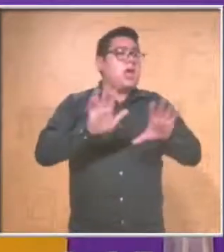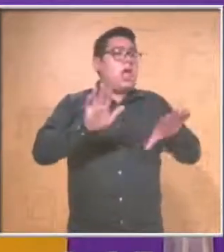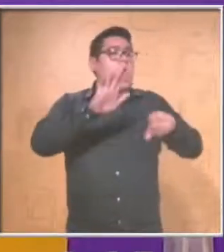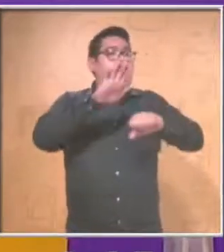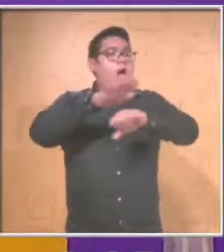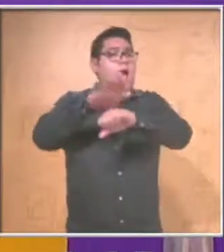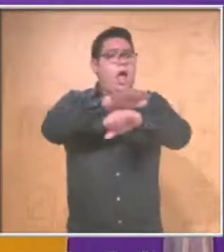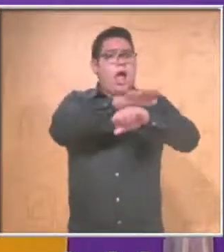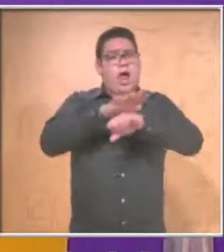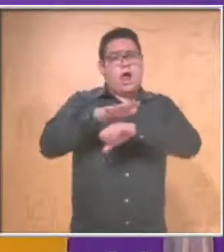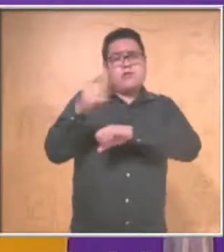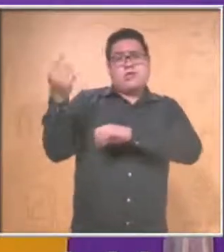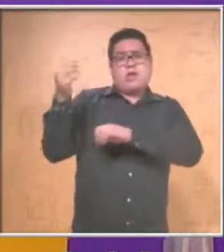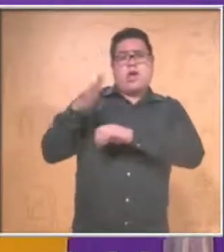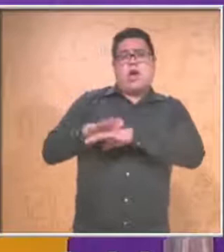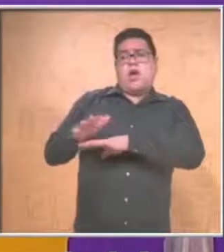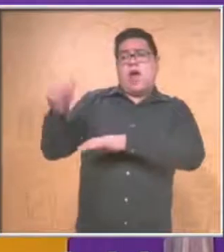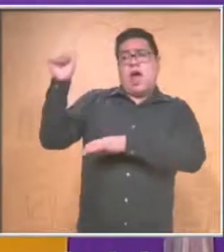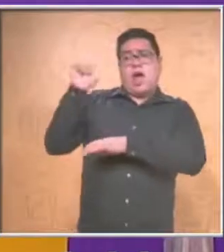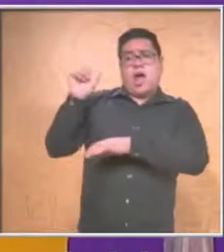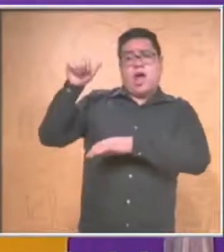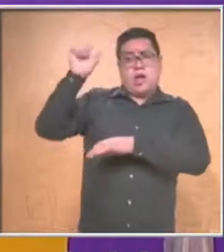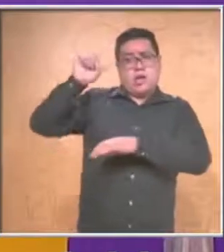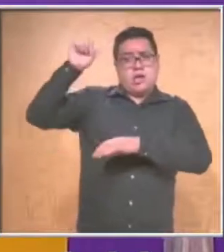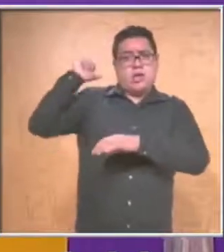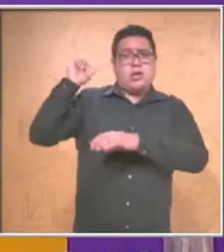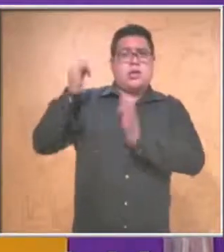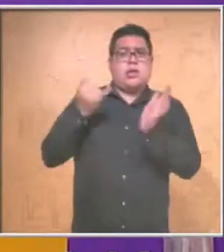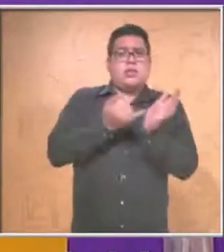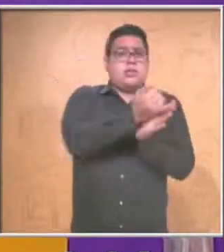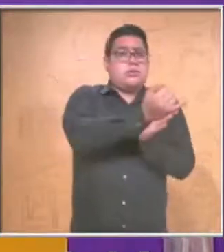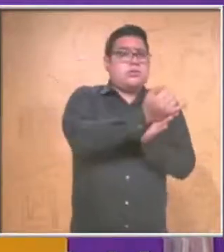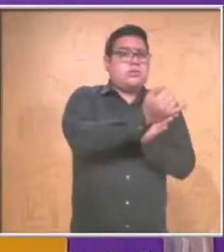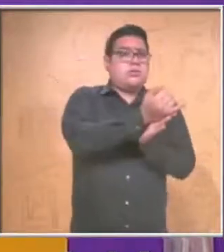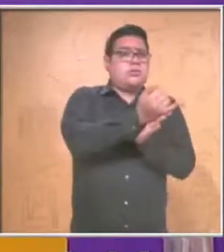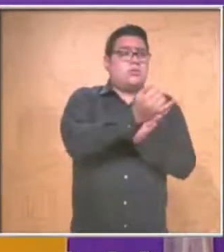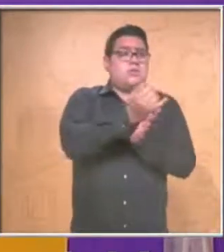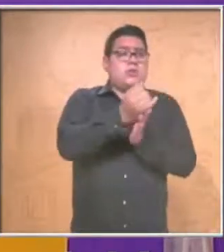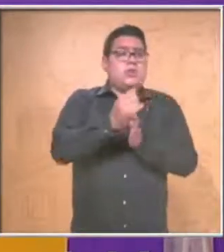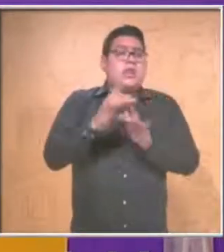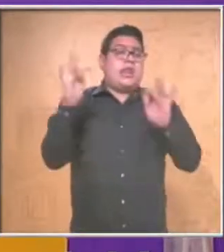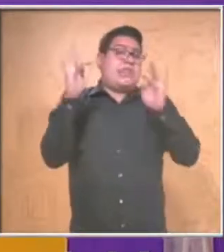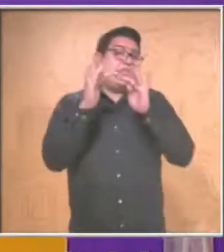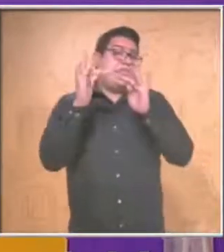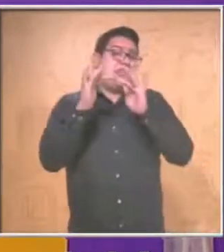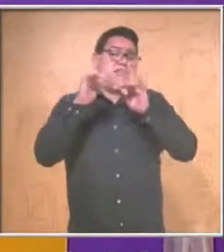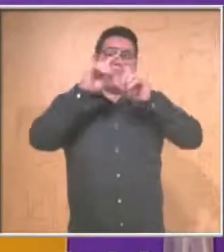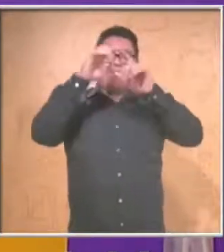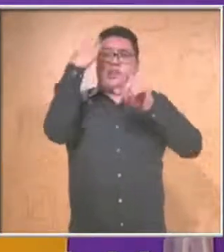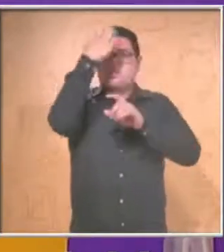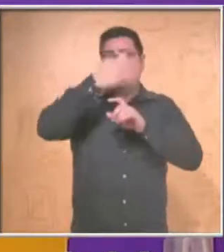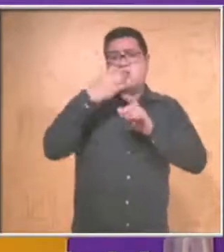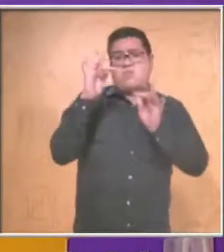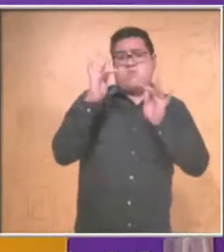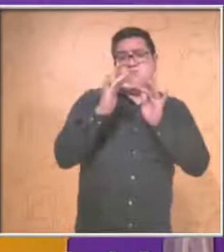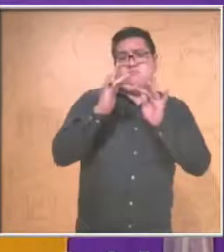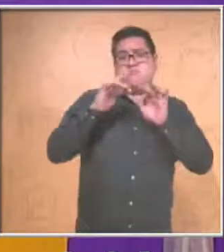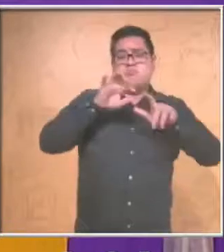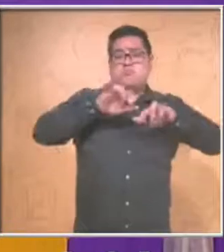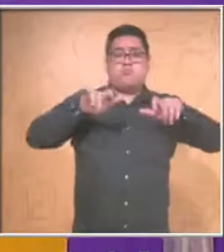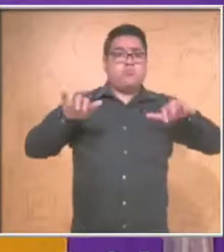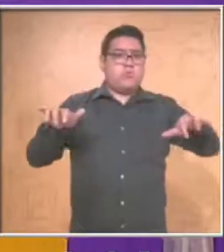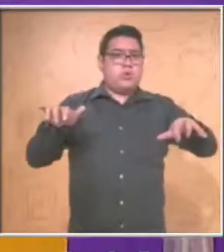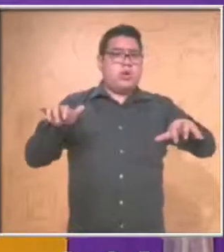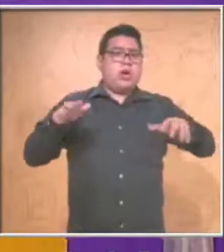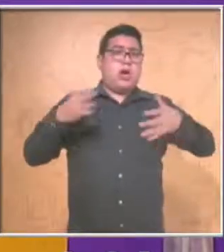avisar precisamente ayer que se tomó la decisión de que el examen sea presentado en línea. Por lo tanto, aquella opción que